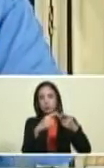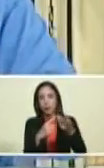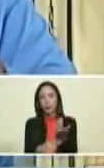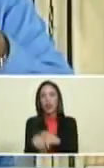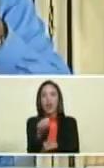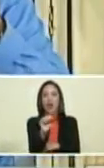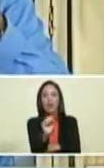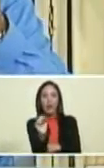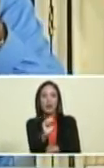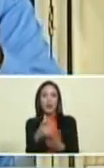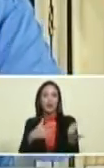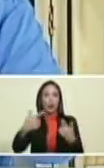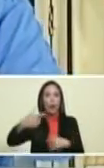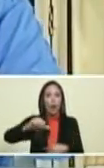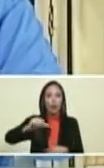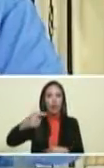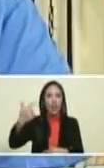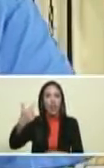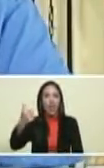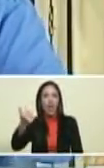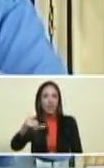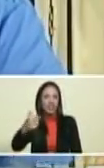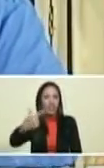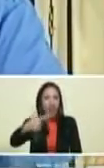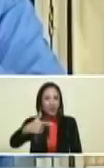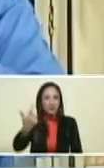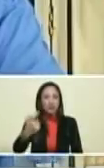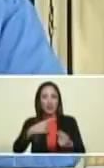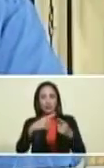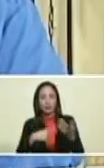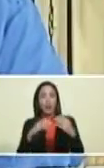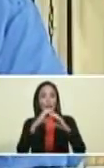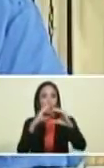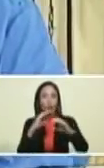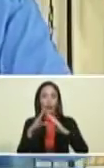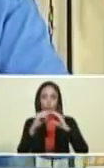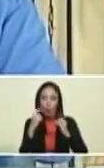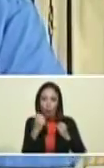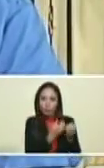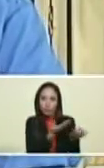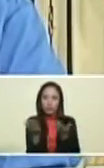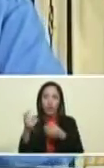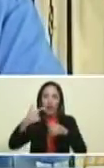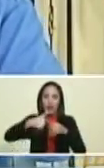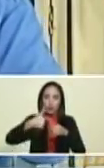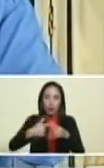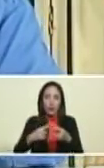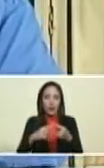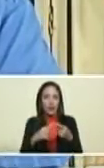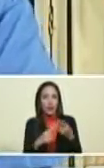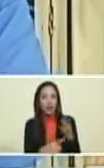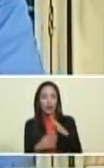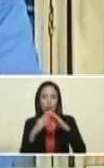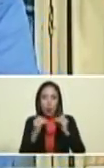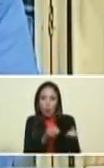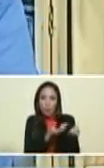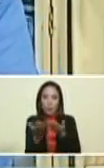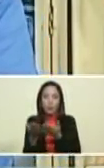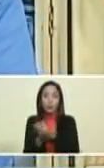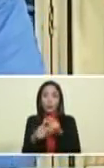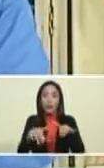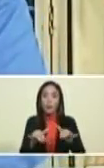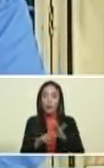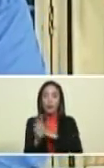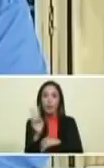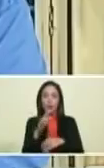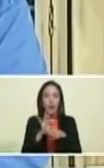carritos propuestos, autobuses, garantizarle su gasolina, garantizarle sus combustibles, para que Venezuela